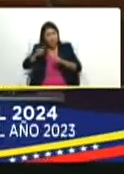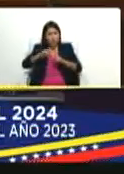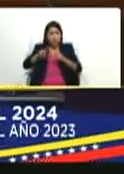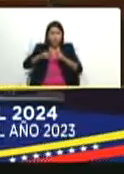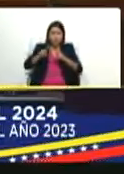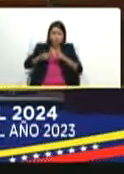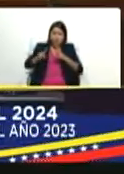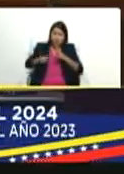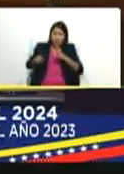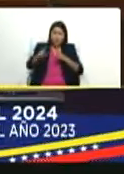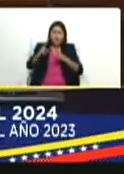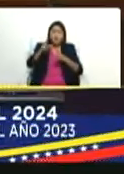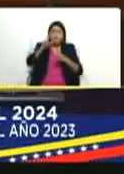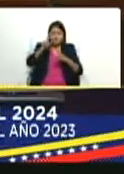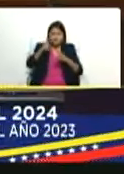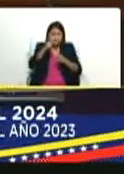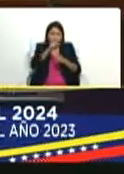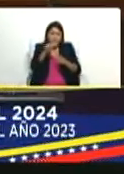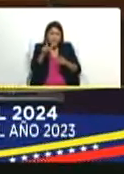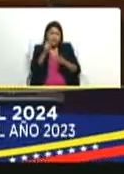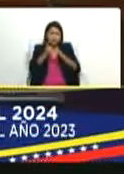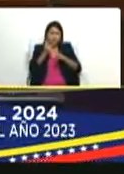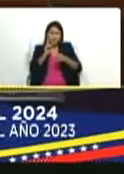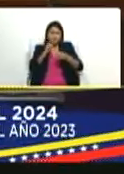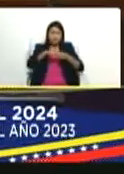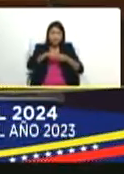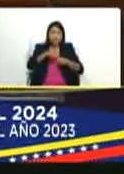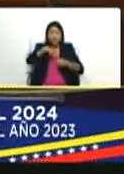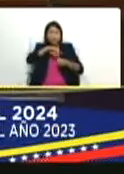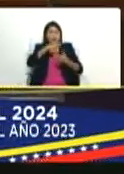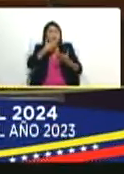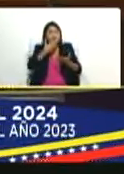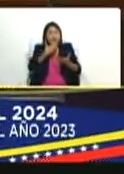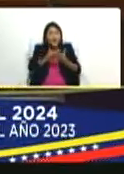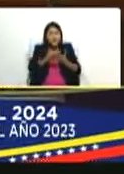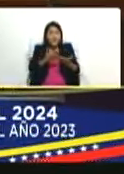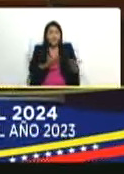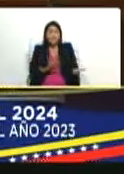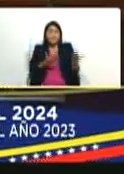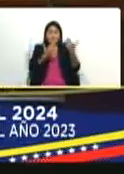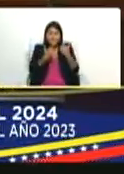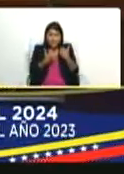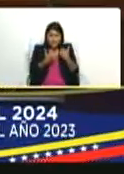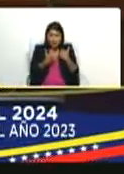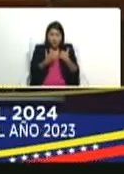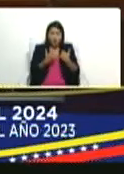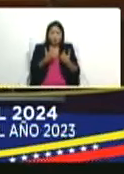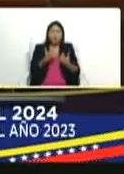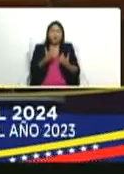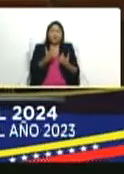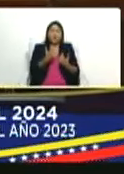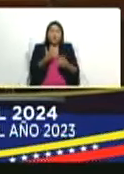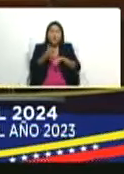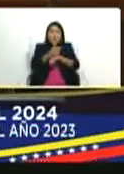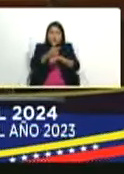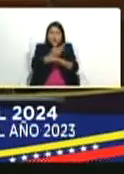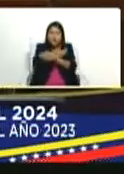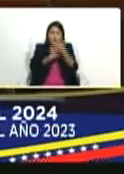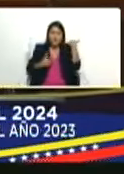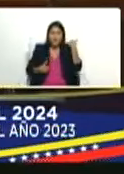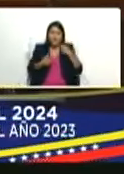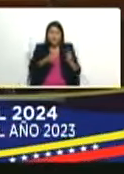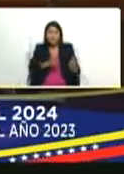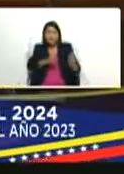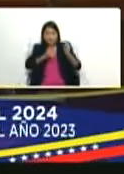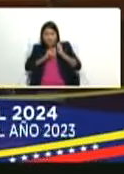Poder Judicial. En tal sentido, reconocemos y agradecemos el apoyo que nos ha brindado el Ejecutivo Nacional en la asignación